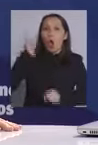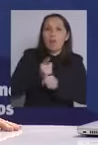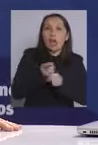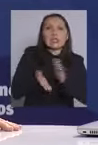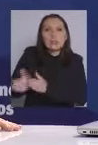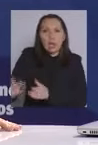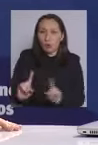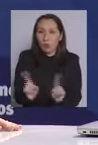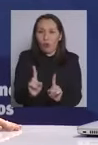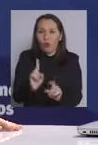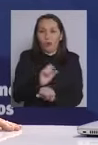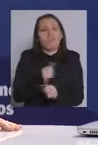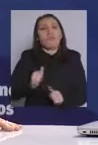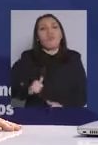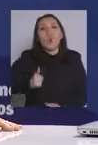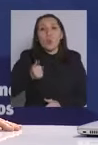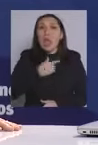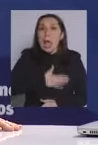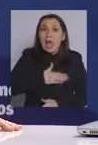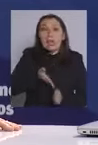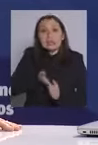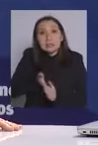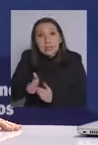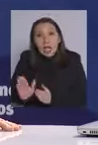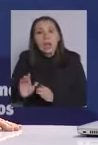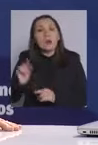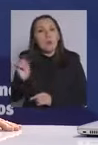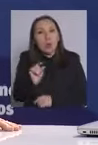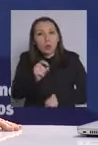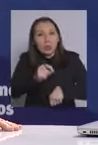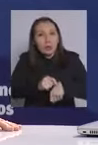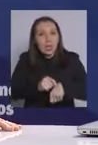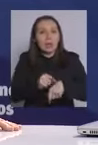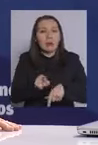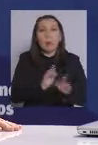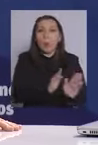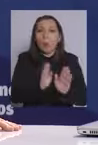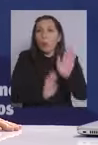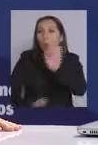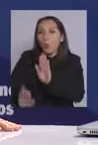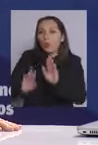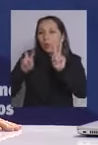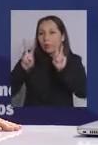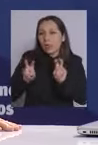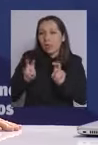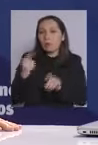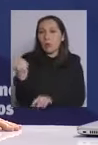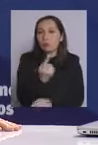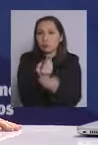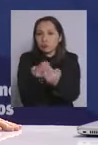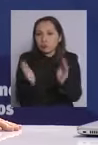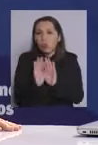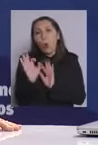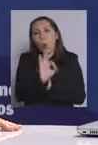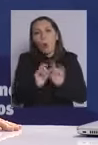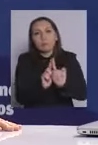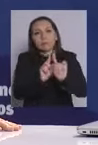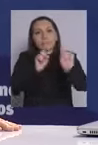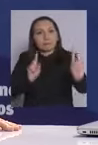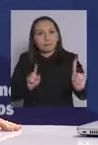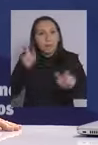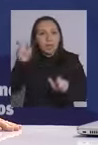obviamente, no obligatoria, y manteniendo los conceptos de aislamiento o distanciamiento